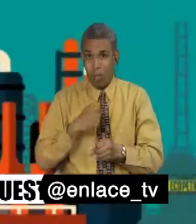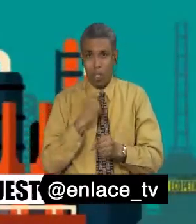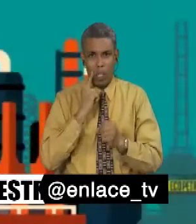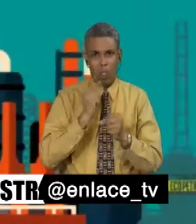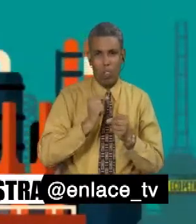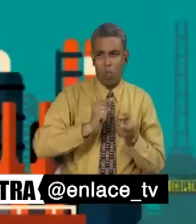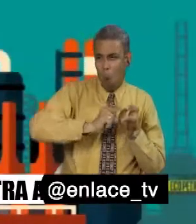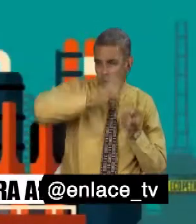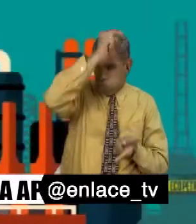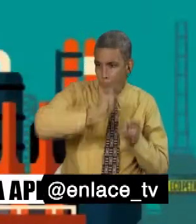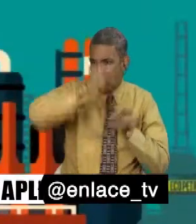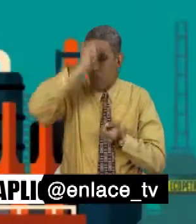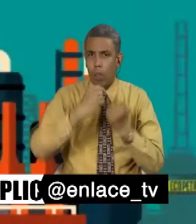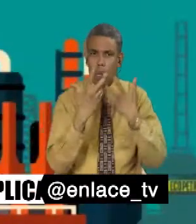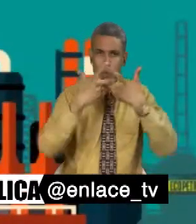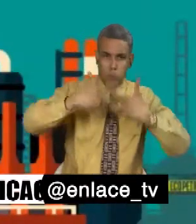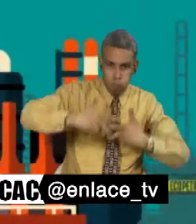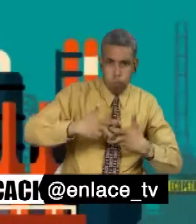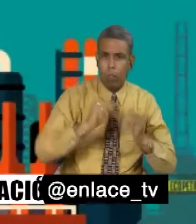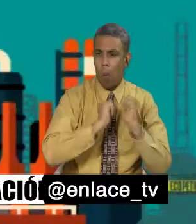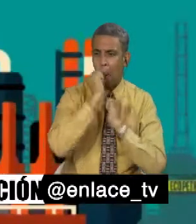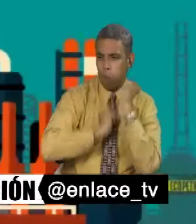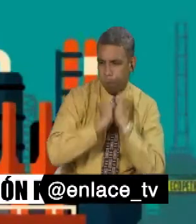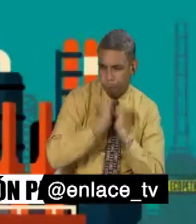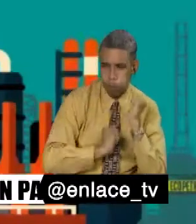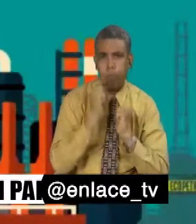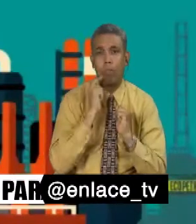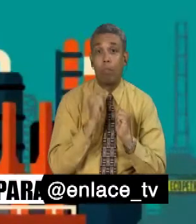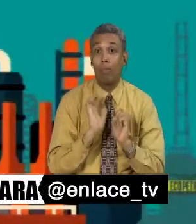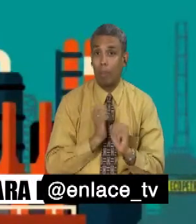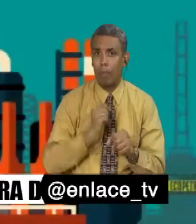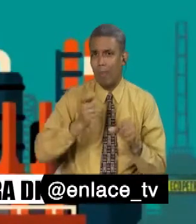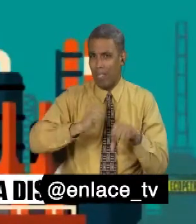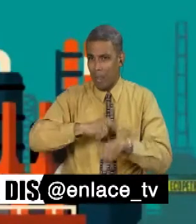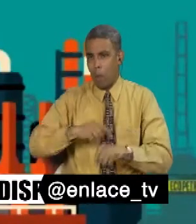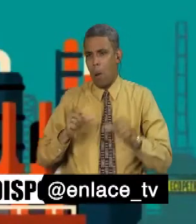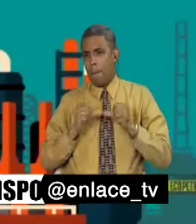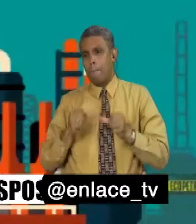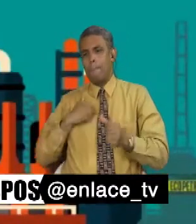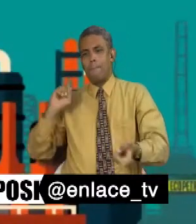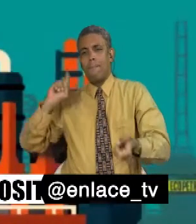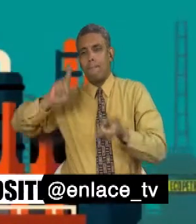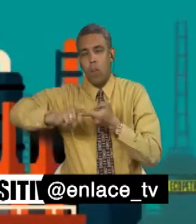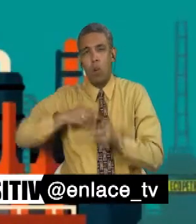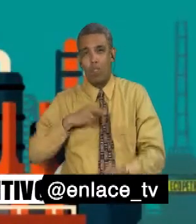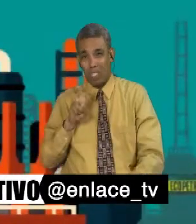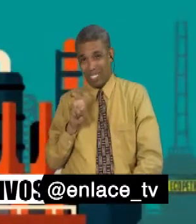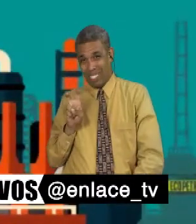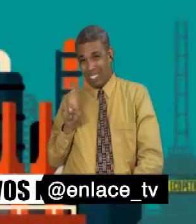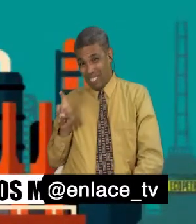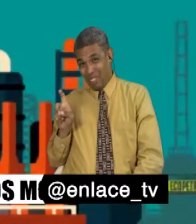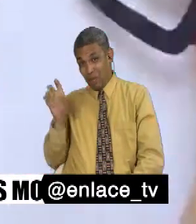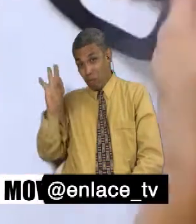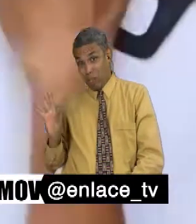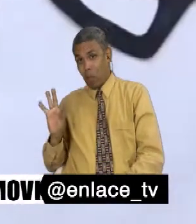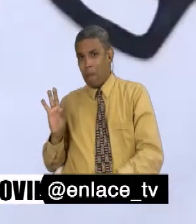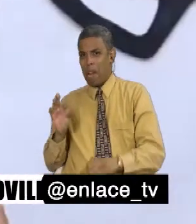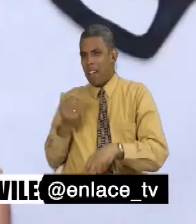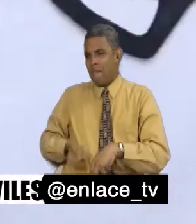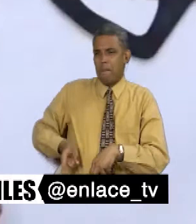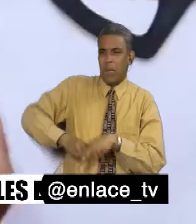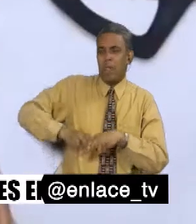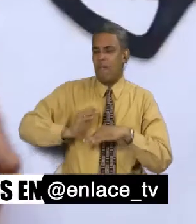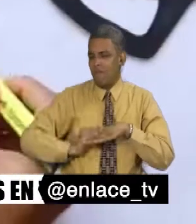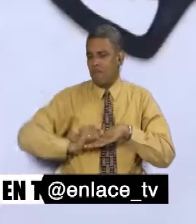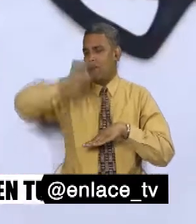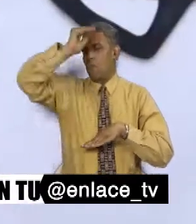existentes, garantizar la soberanía energética, hacerla sostenible en el tiempo al subir su conversión del 76% al 95%, evitar que el país se